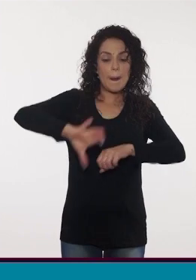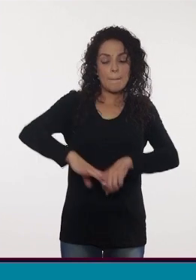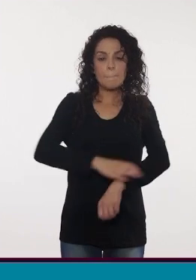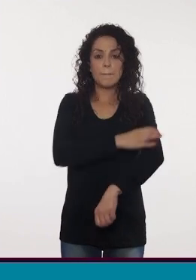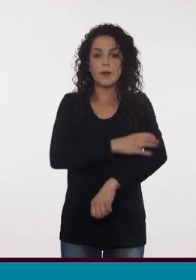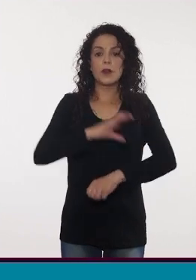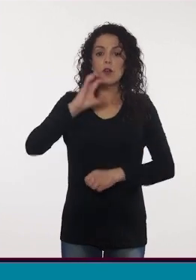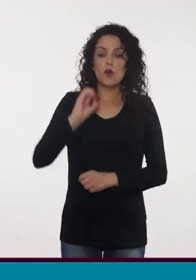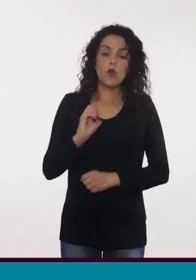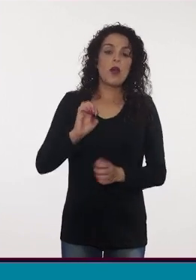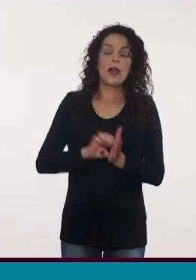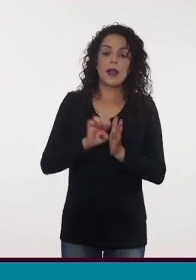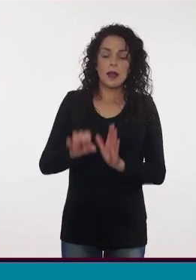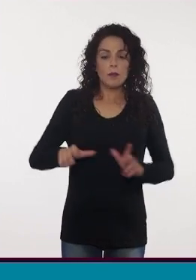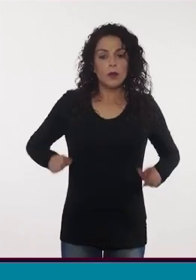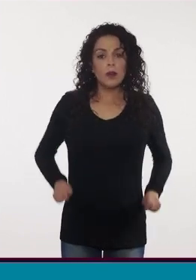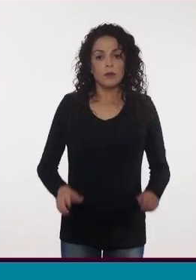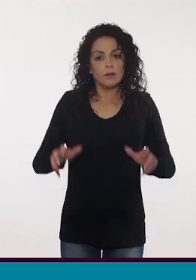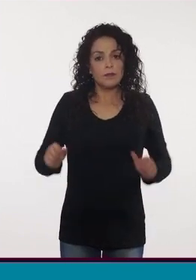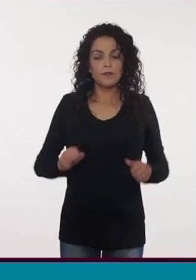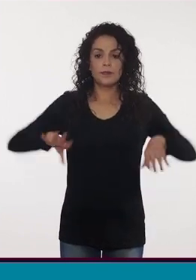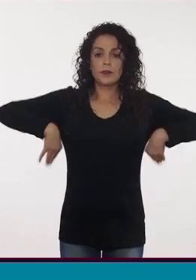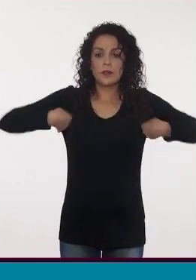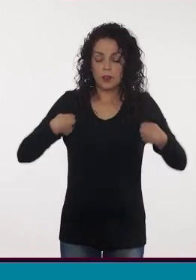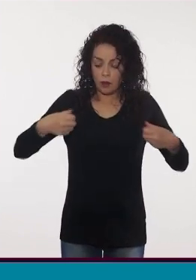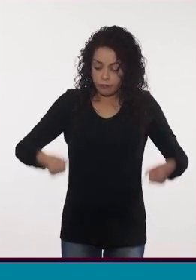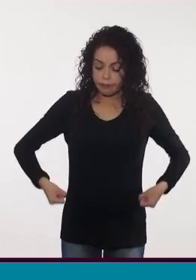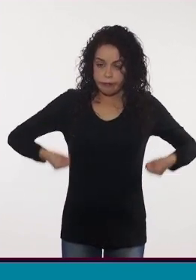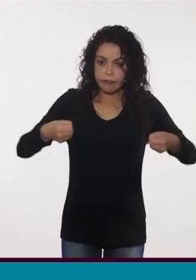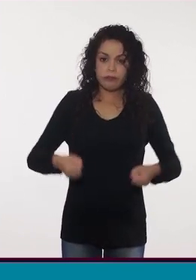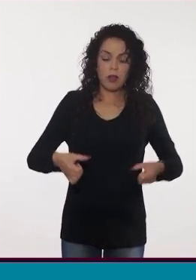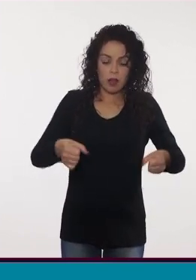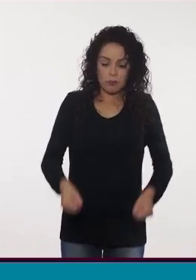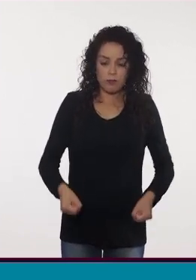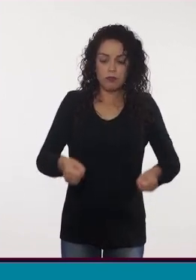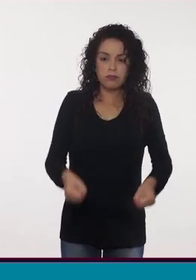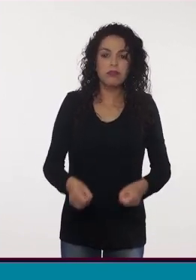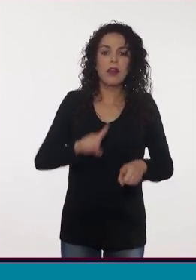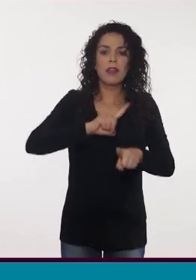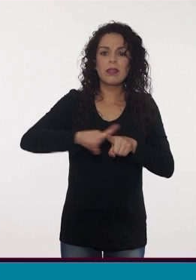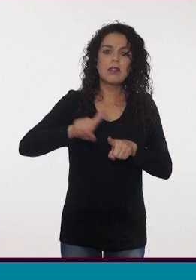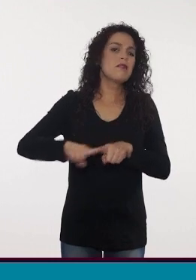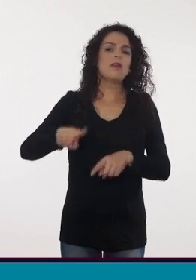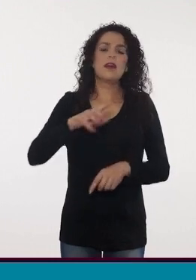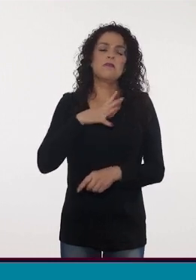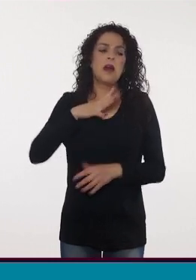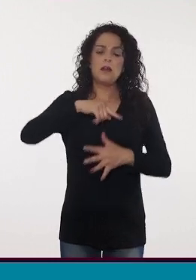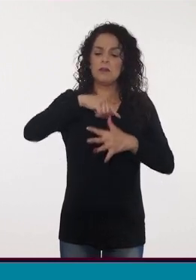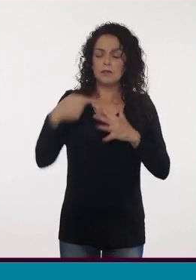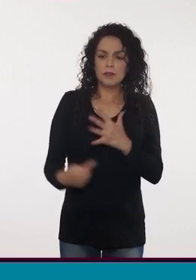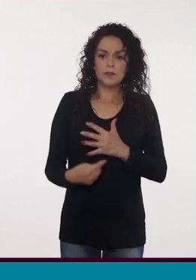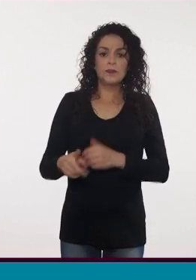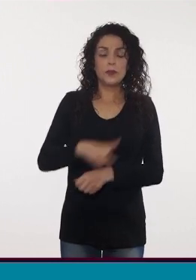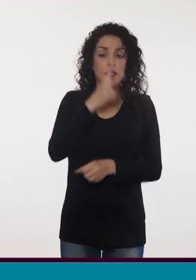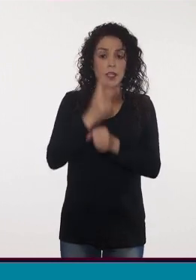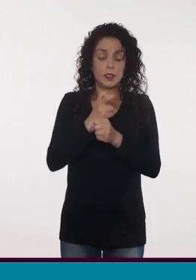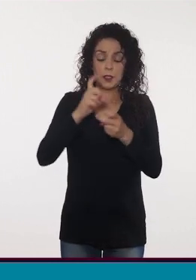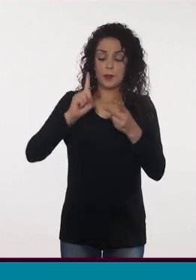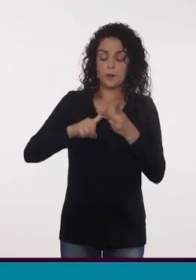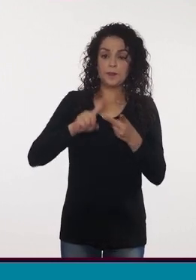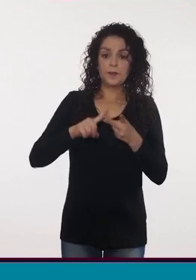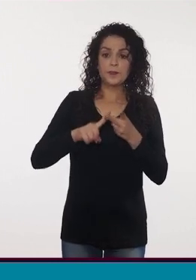instrumentos como sillas de ruedas, muletas, andaderas y otros aparatos. En segundo lugar estarían las